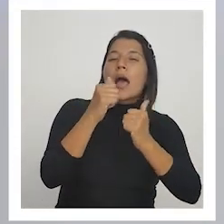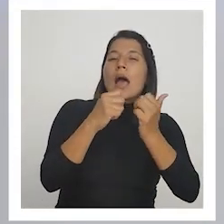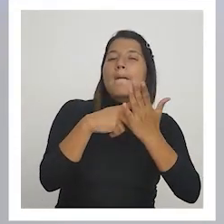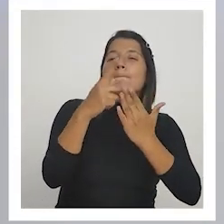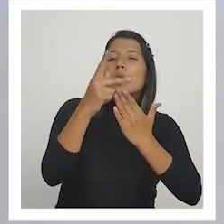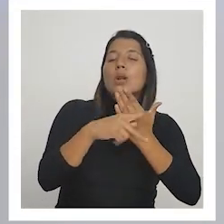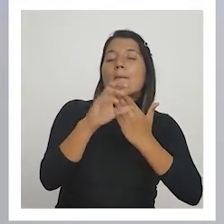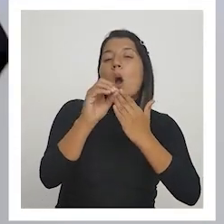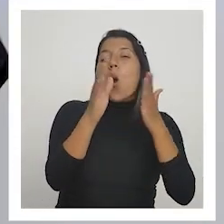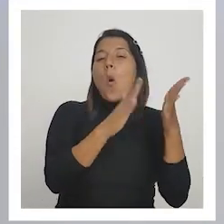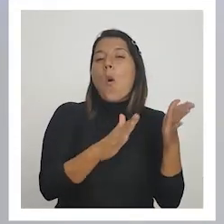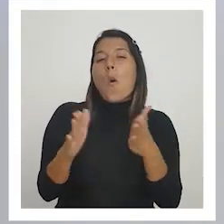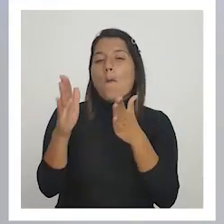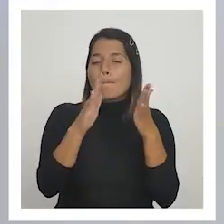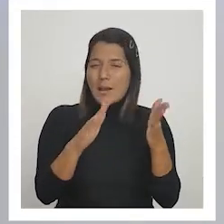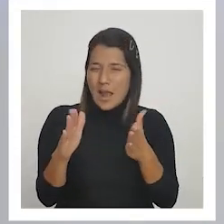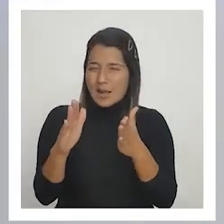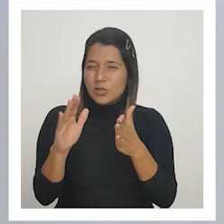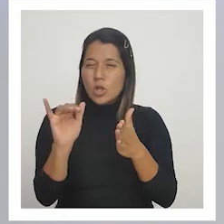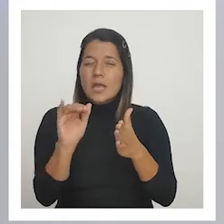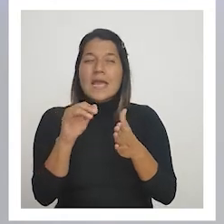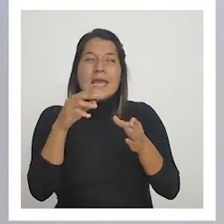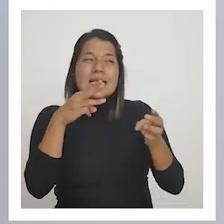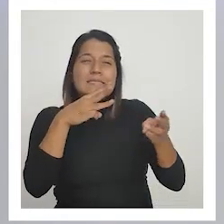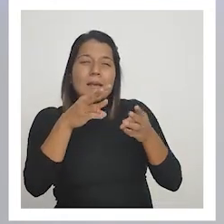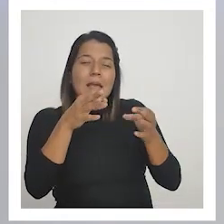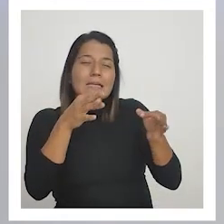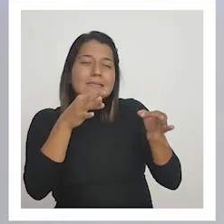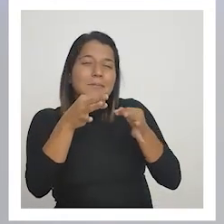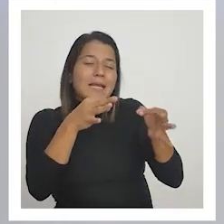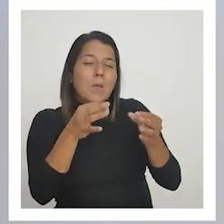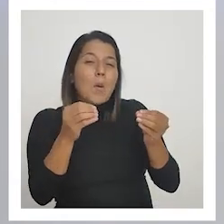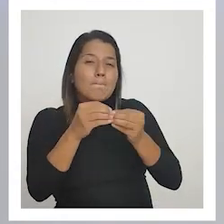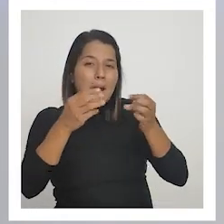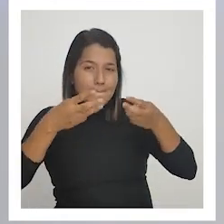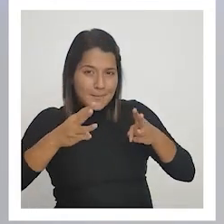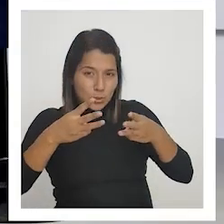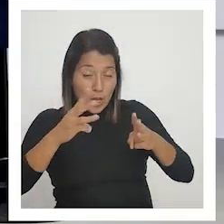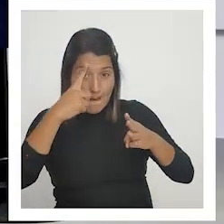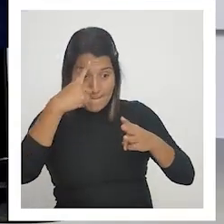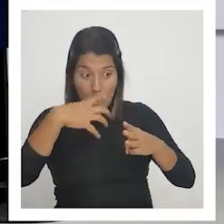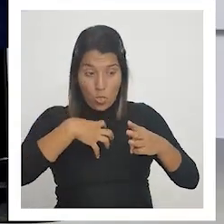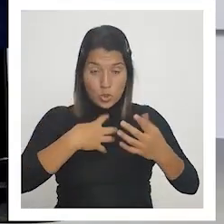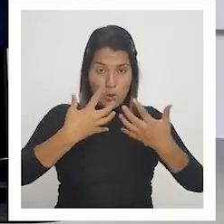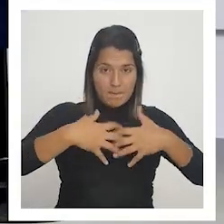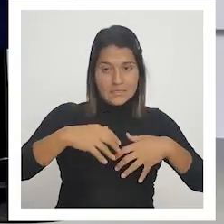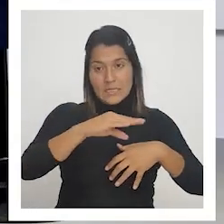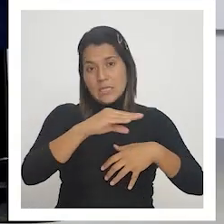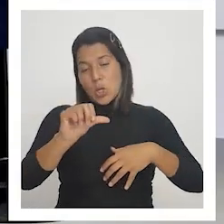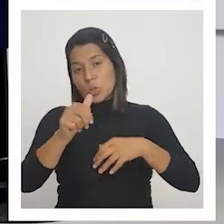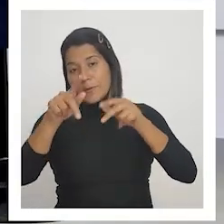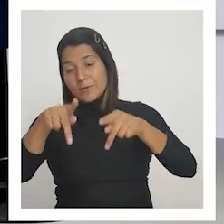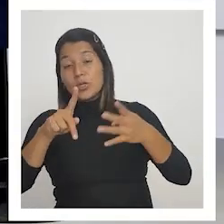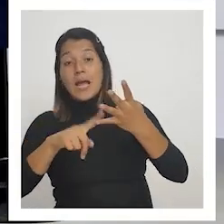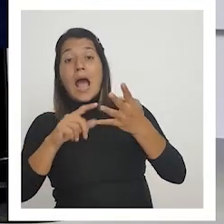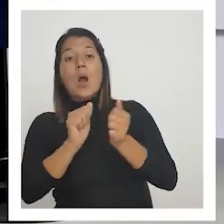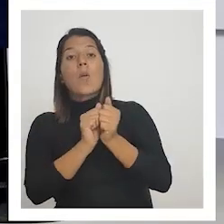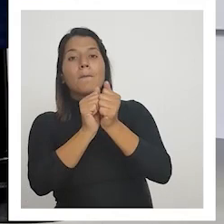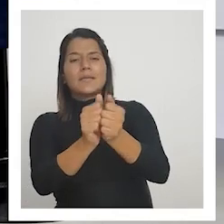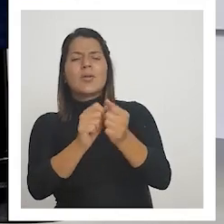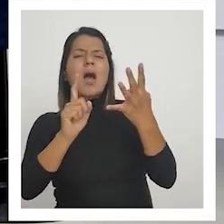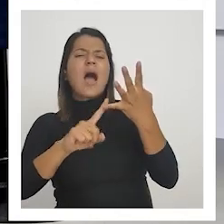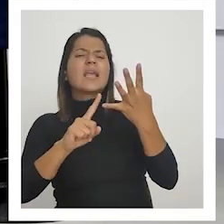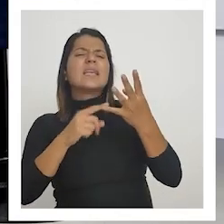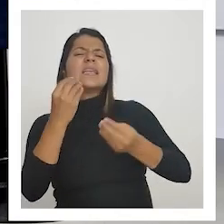metodología para diferentes actores, no solamente para empresarios. Y tenemos la parte de acompañamiento. ¿Qué hemos hecho en la parte de acompañamiento? Es construir un